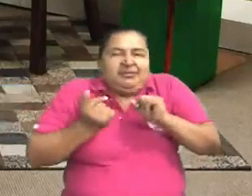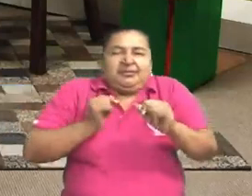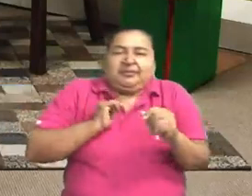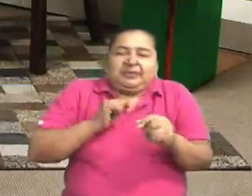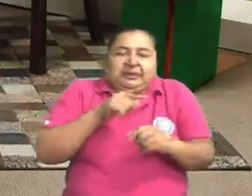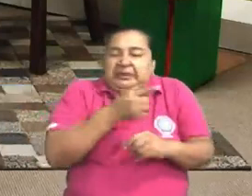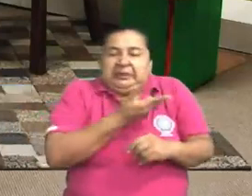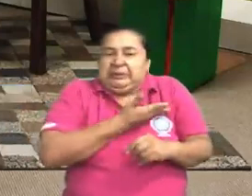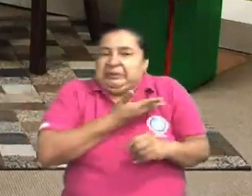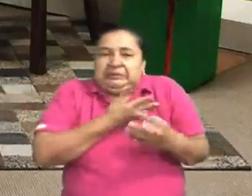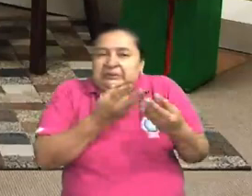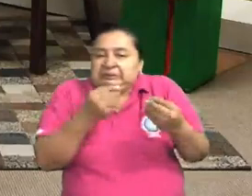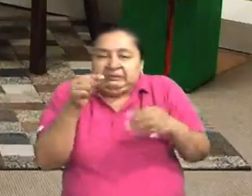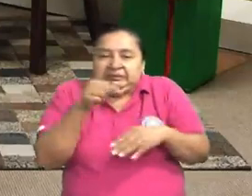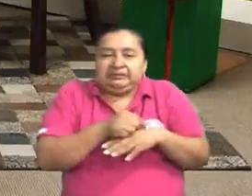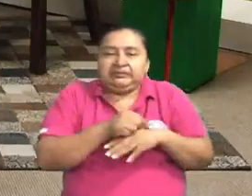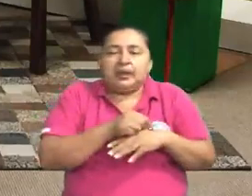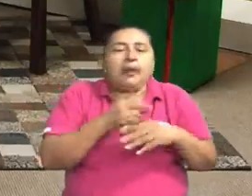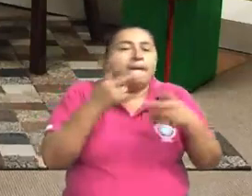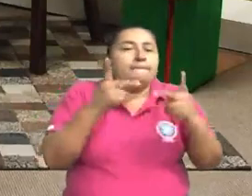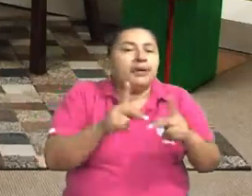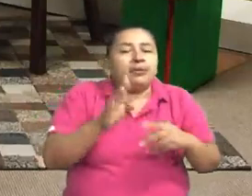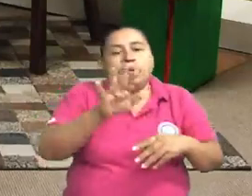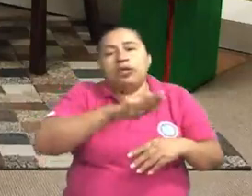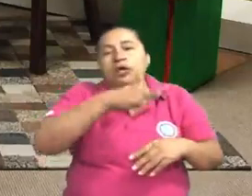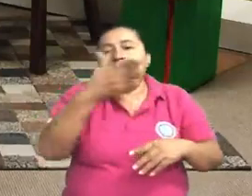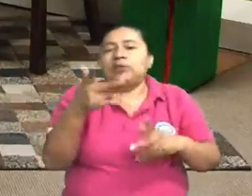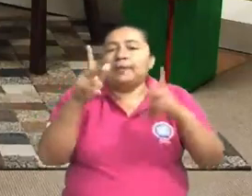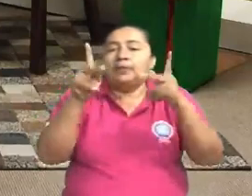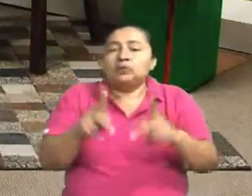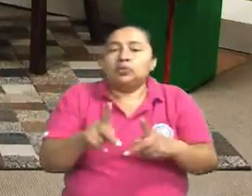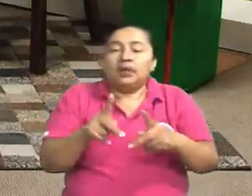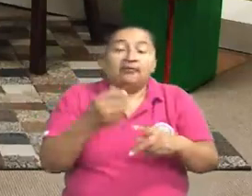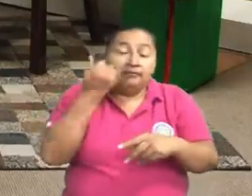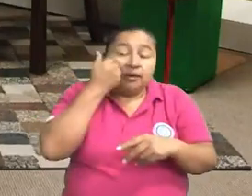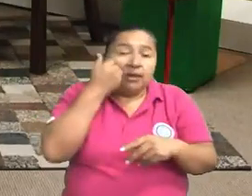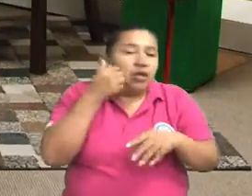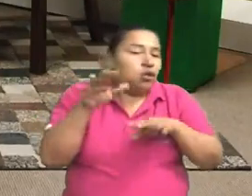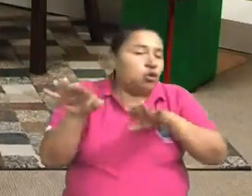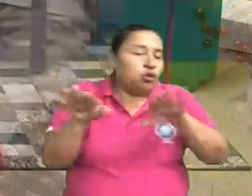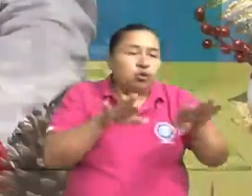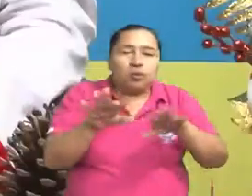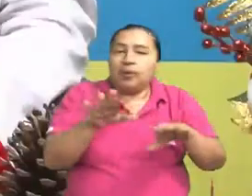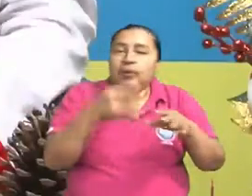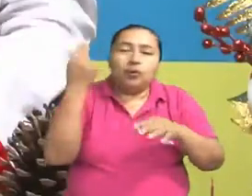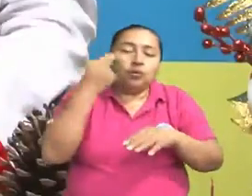inquietos. ¿En qué otros pacientes no se debe usar acupuntura? Está como